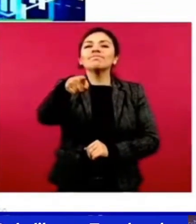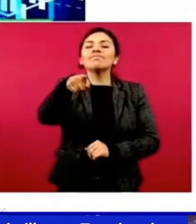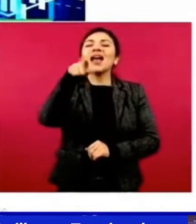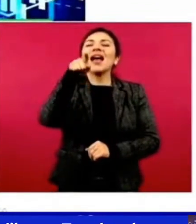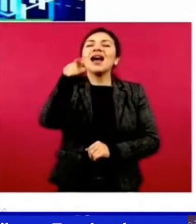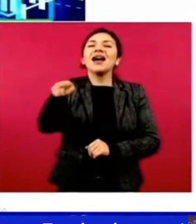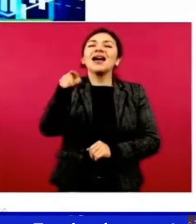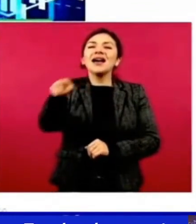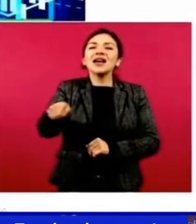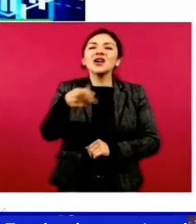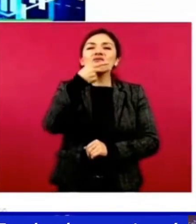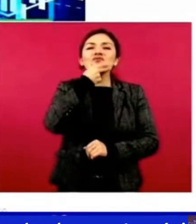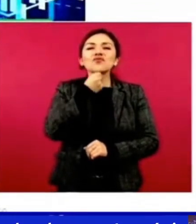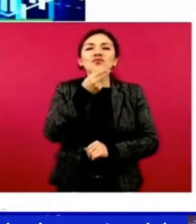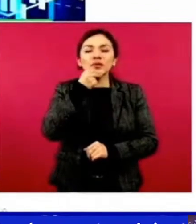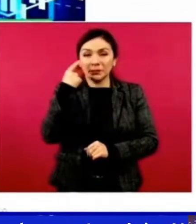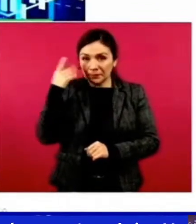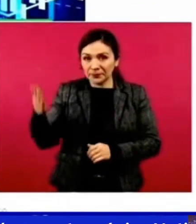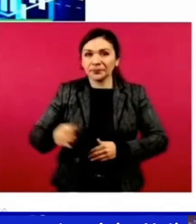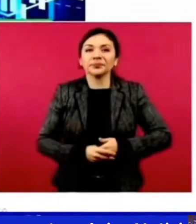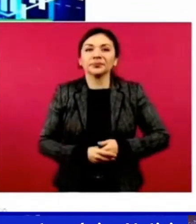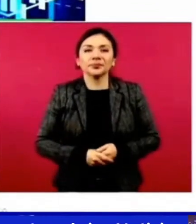Un señor